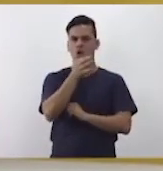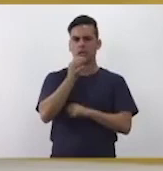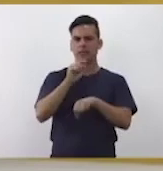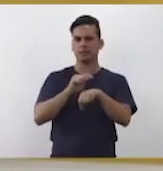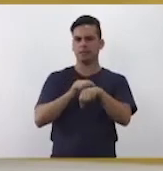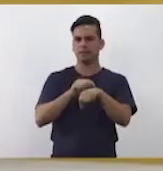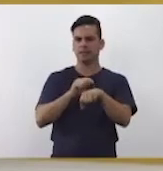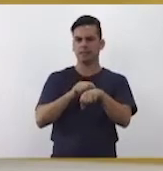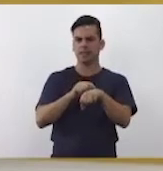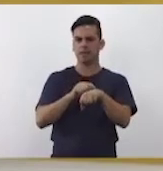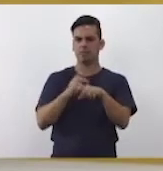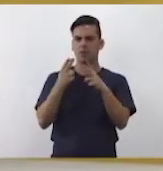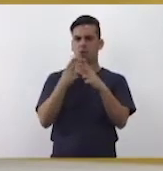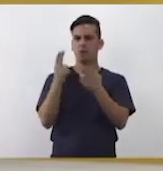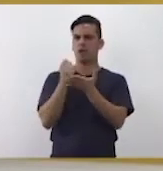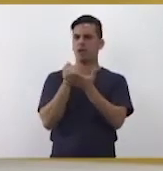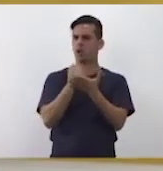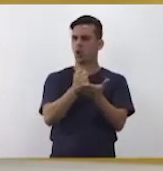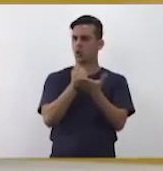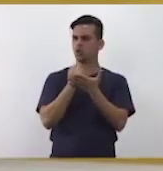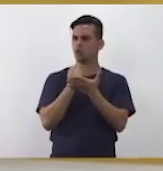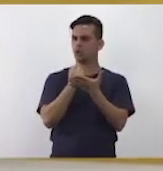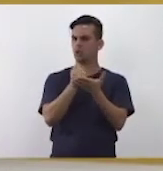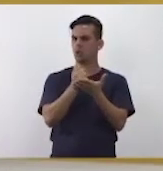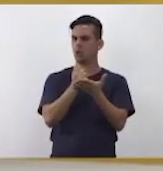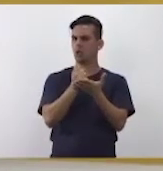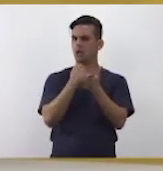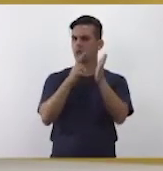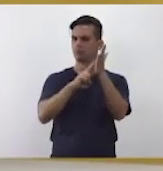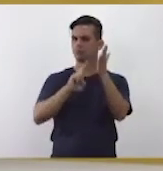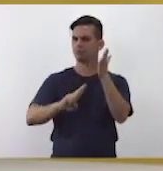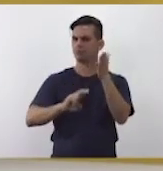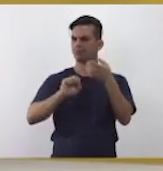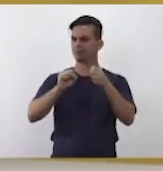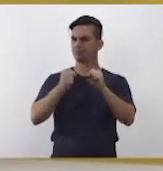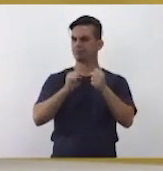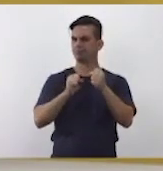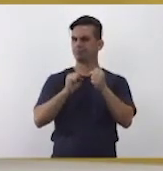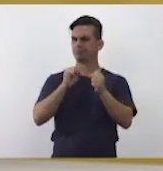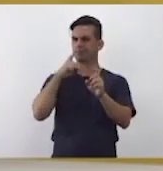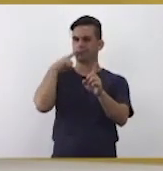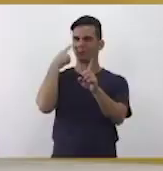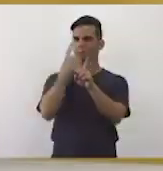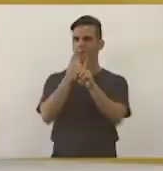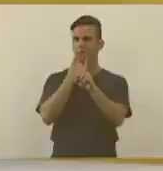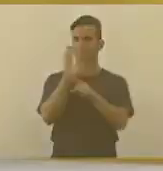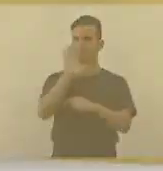para contribuir al ahorro de energía. Hasta el próximo encuentro.